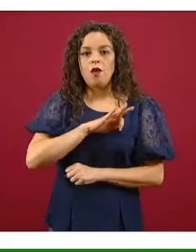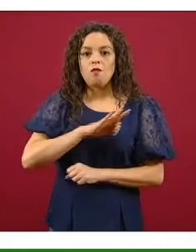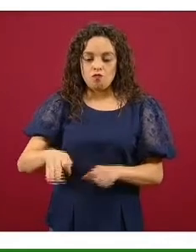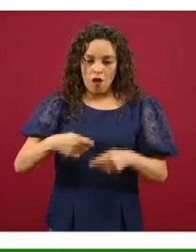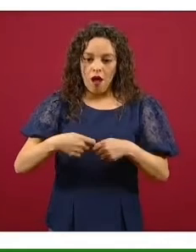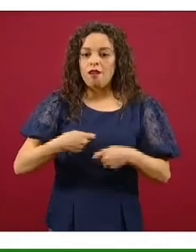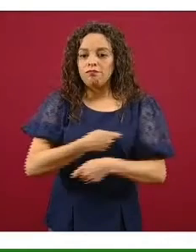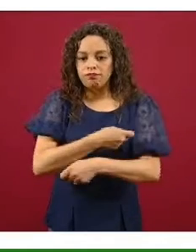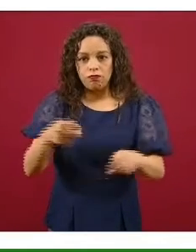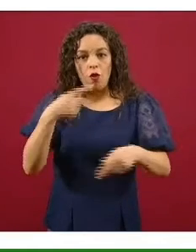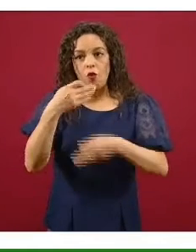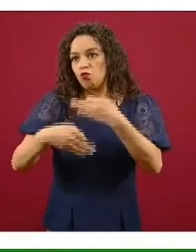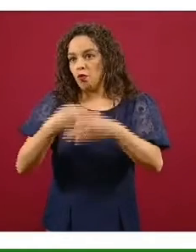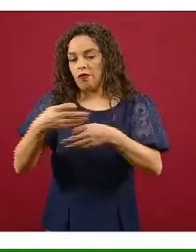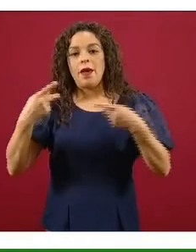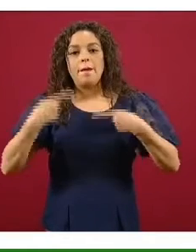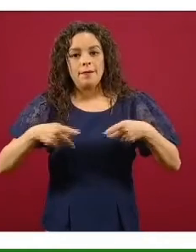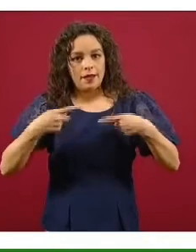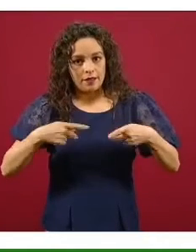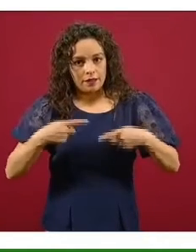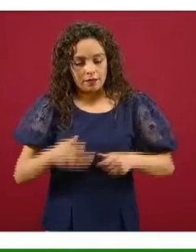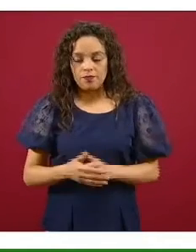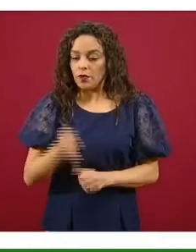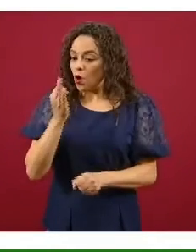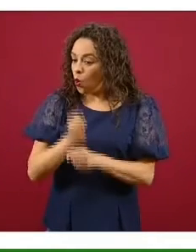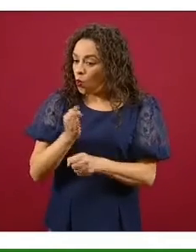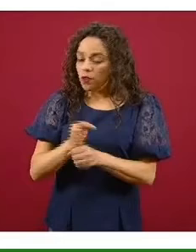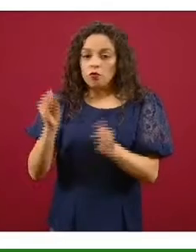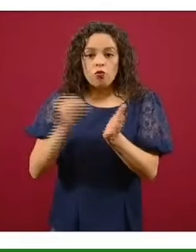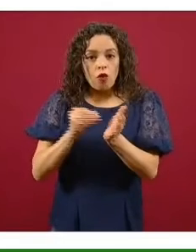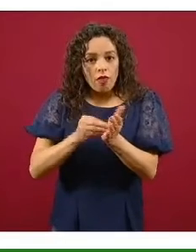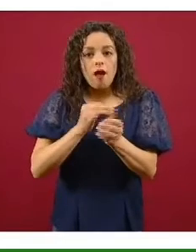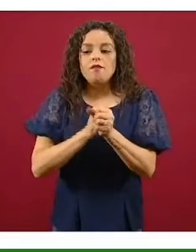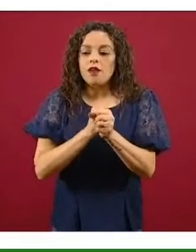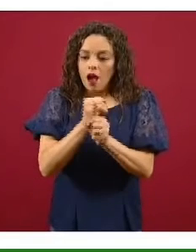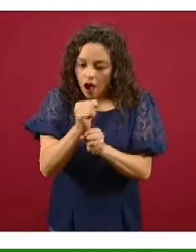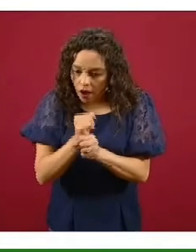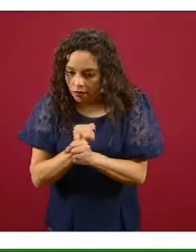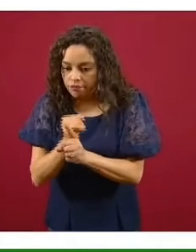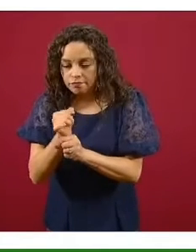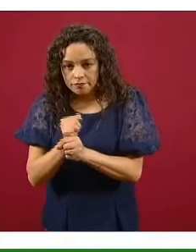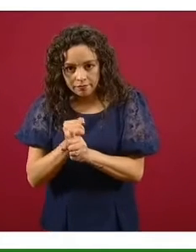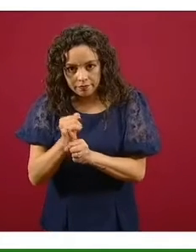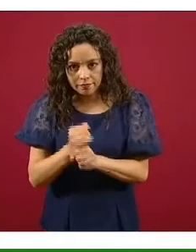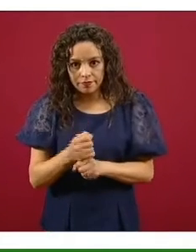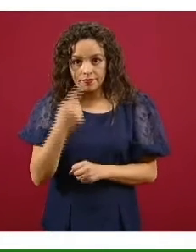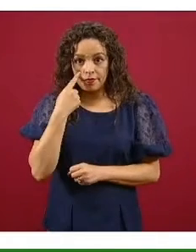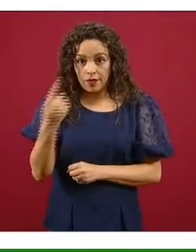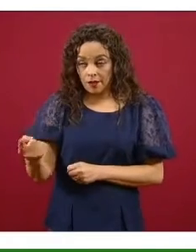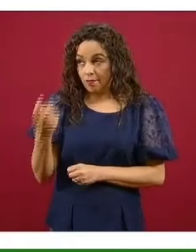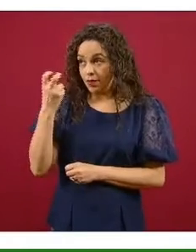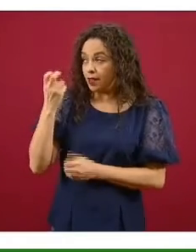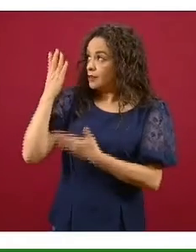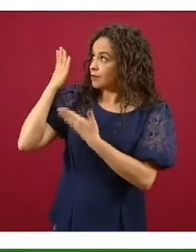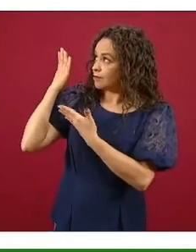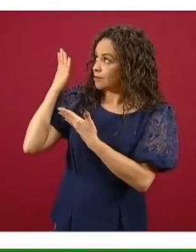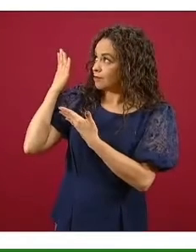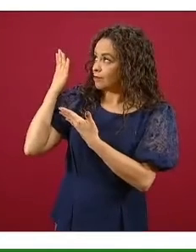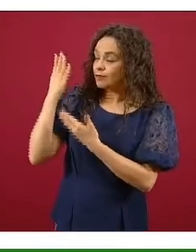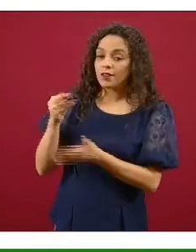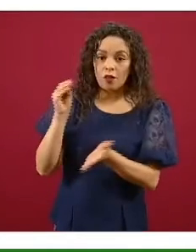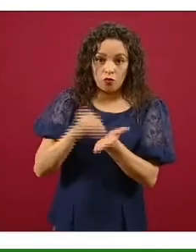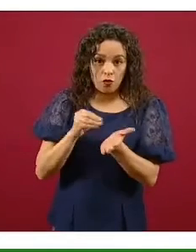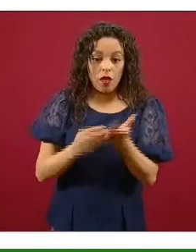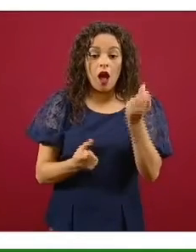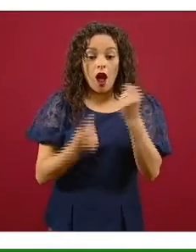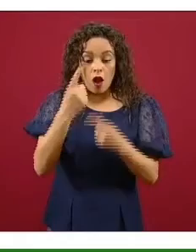puedan prescribir. Están en fase de investigación y esos son algunos de los medicamentos que están en fase de investigación